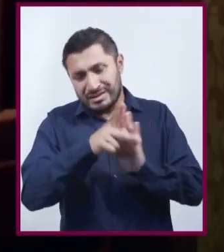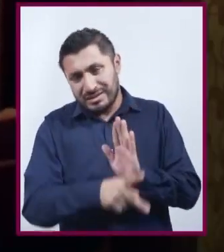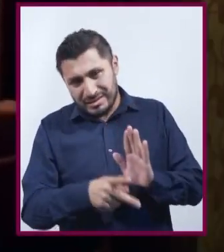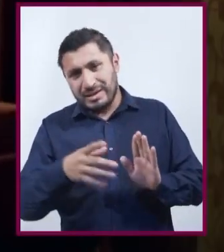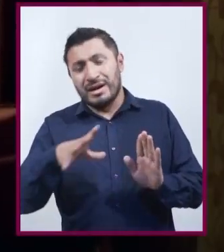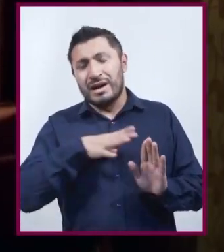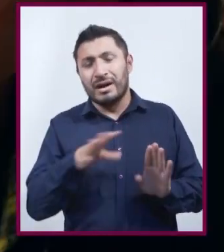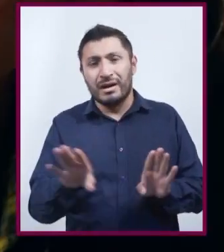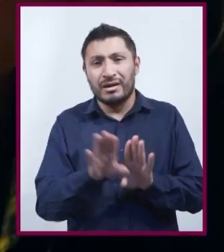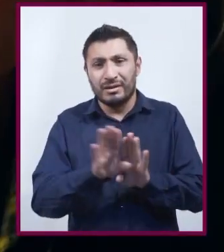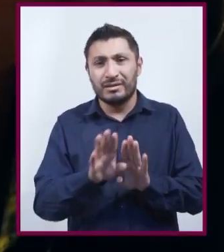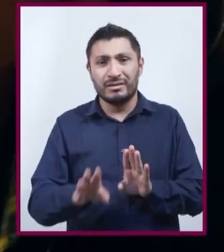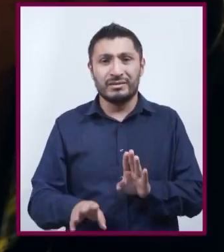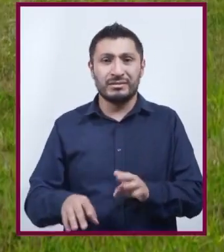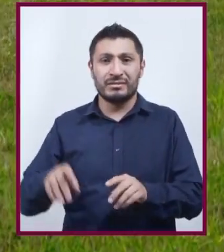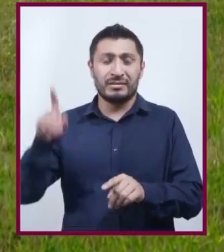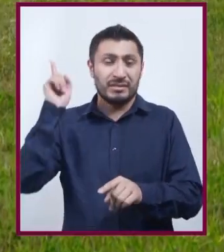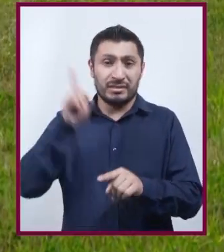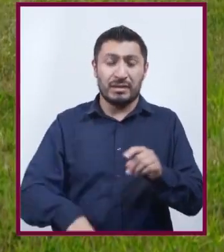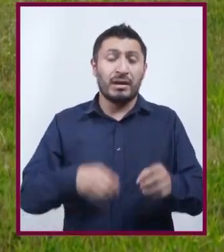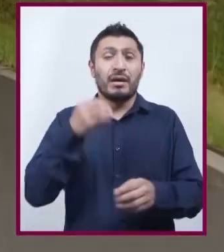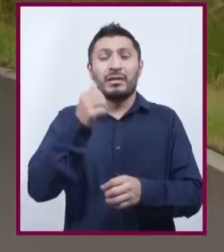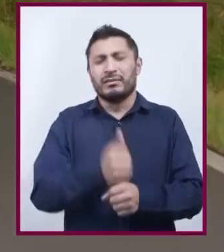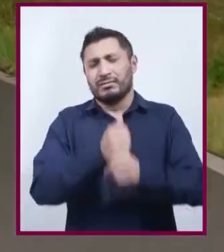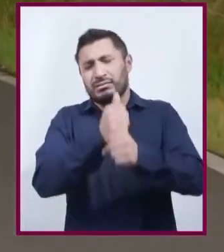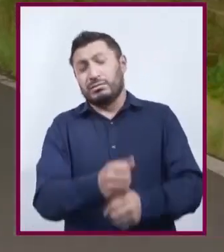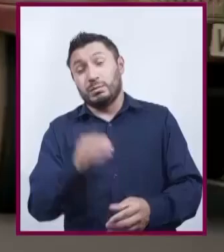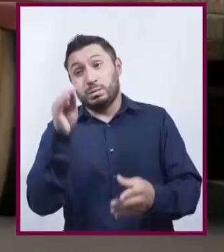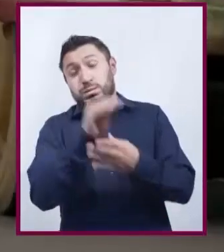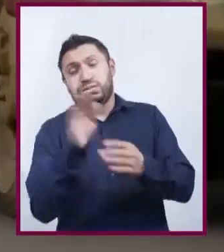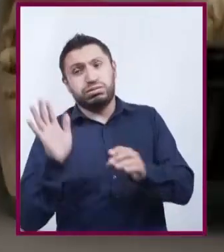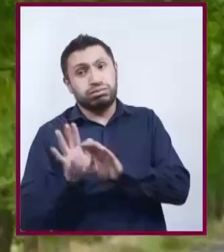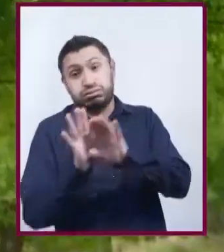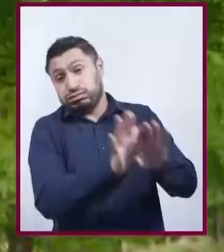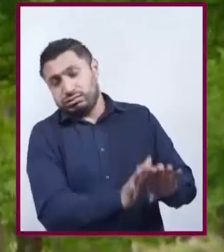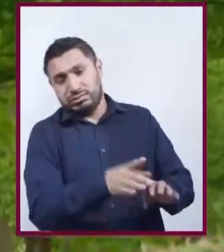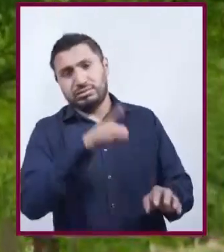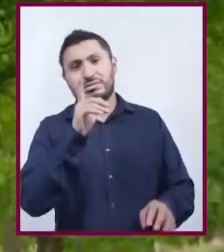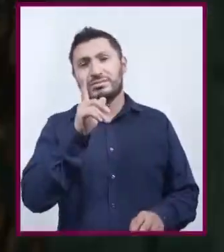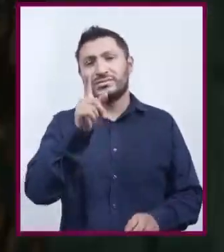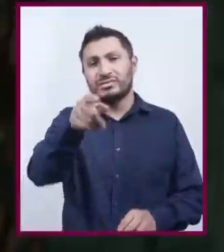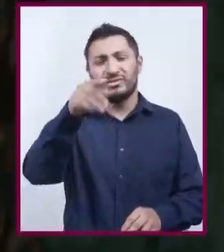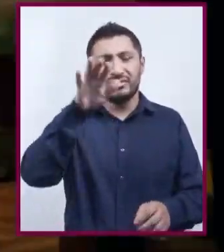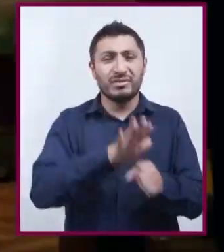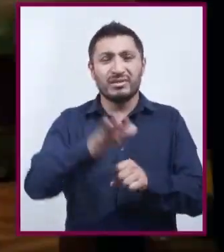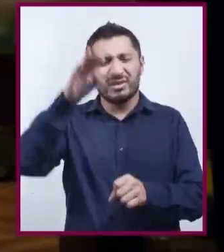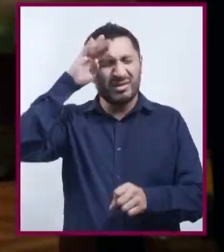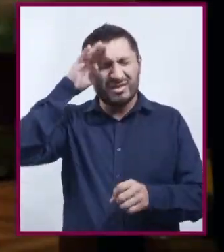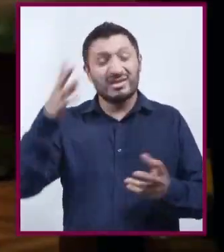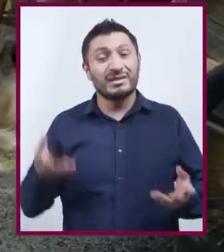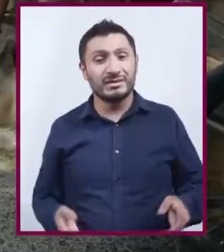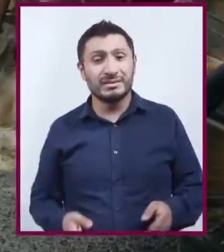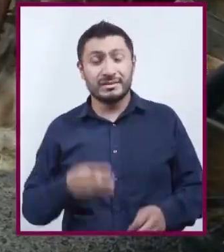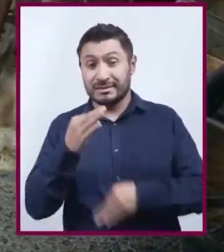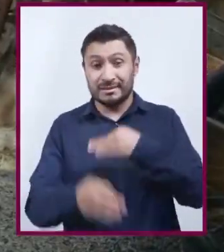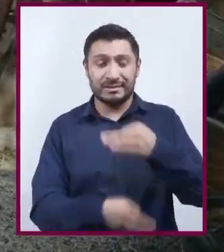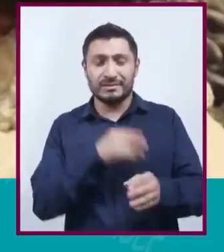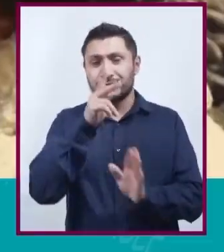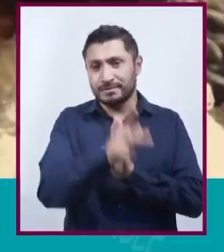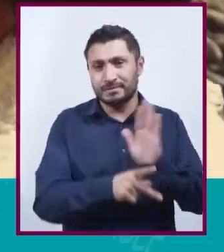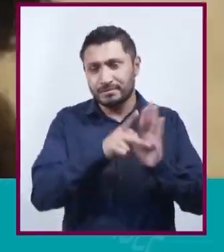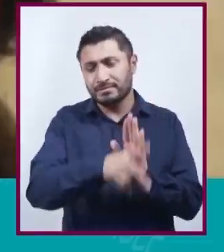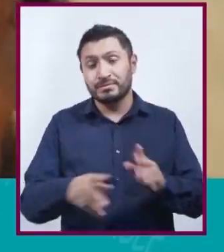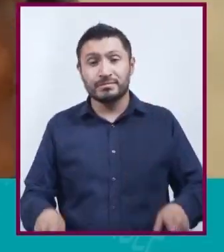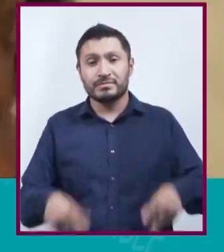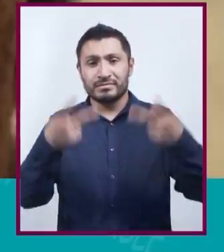que muchas obras audiovisuales de la actualidad le dan la espalda al sufrimiento? ¿Qué te dice esto de nuestro momento histórico?